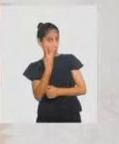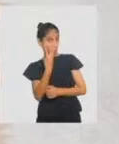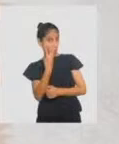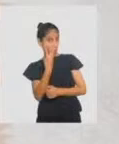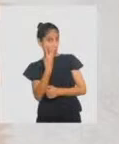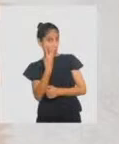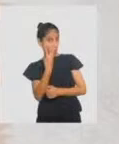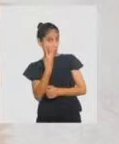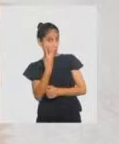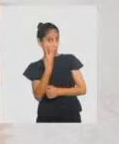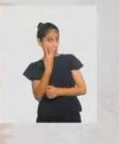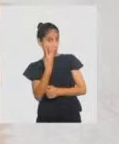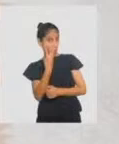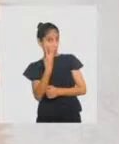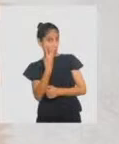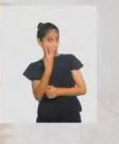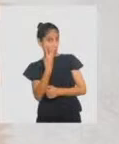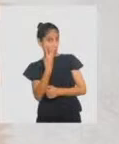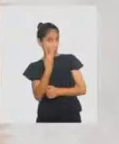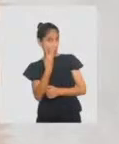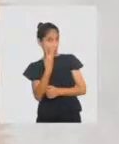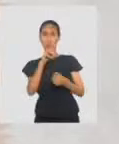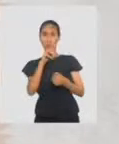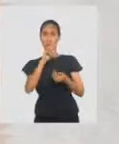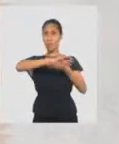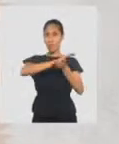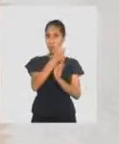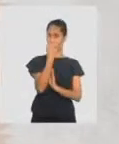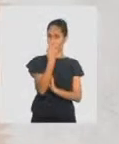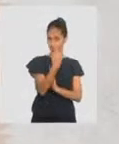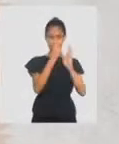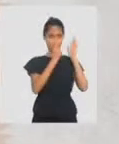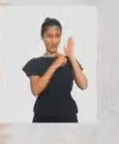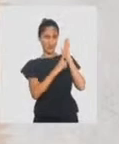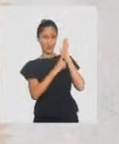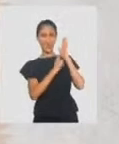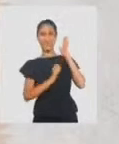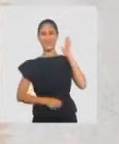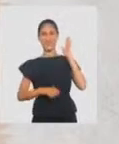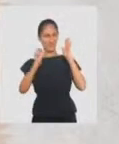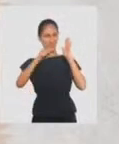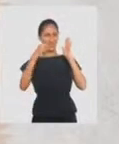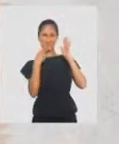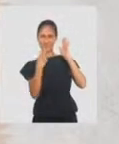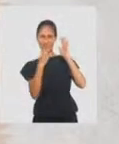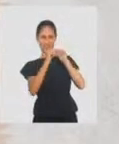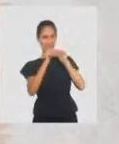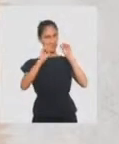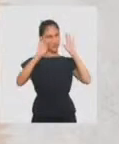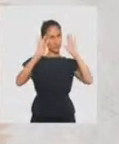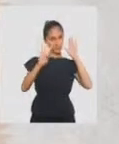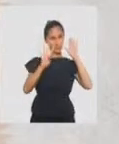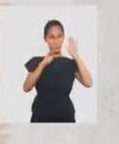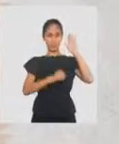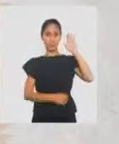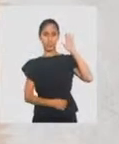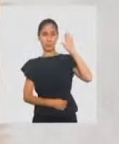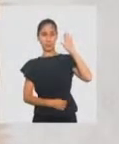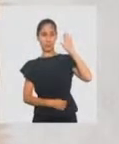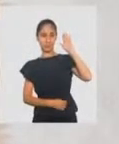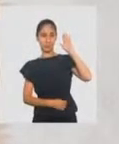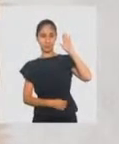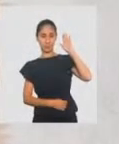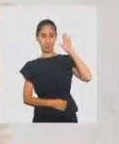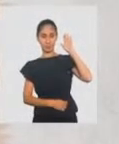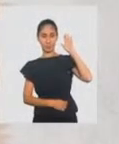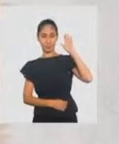sea, lleva 4 y llévate 1 gratis. Let's continue with phrase number 4.